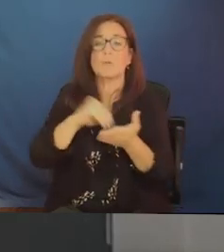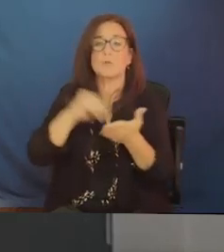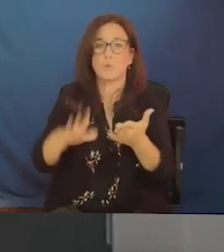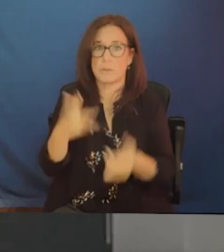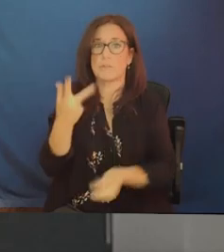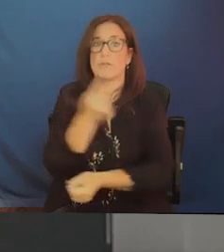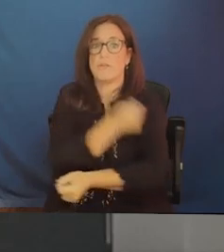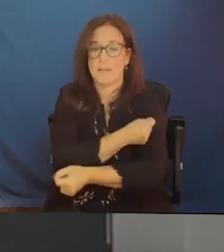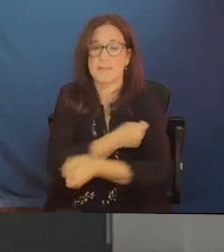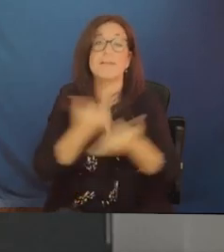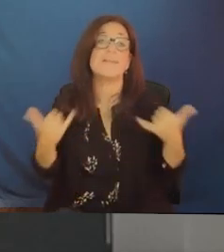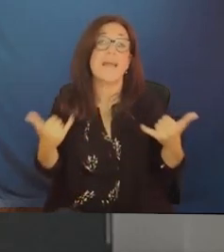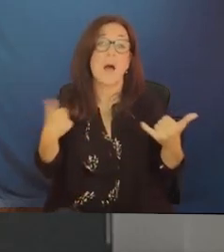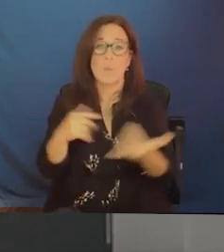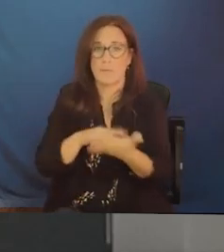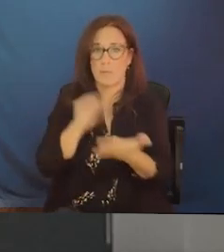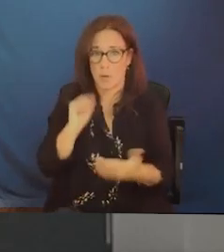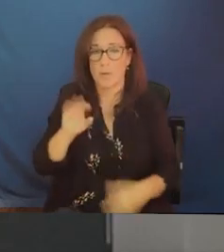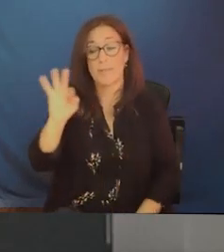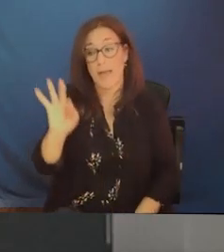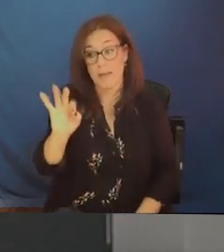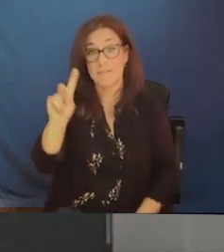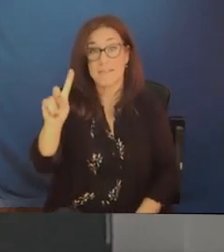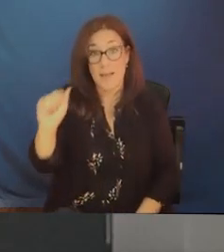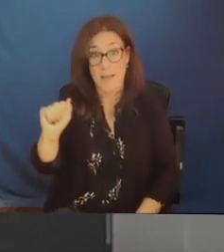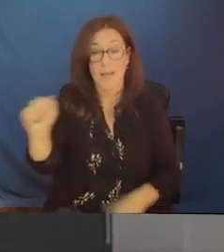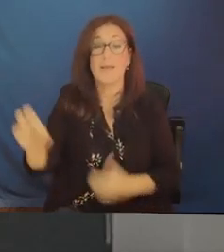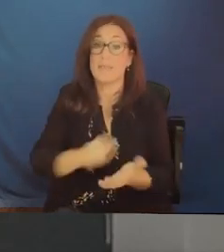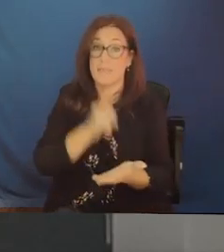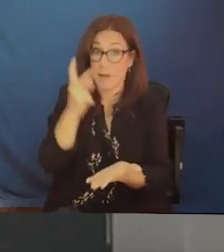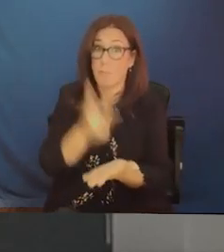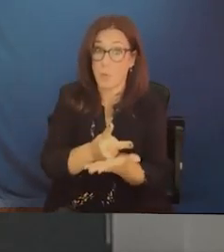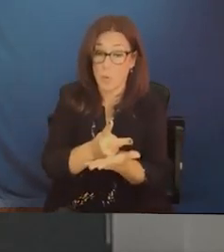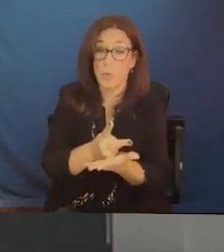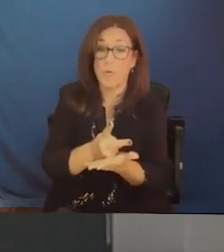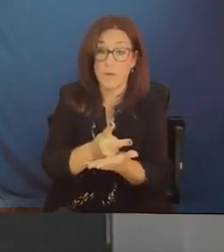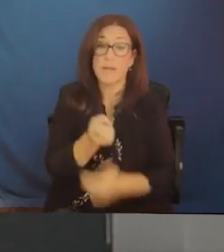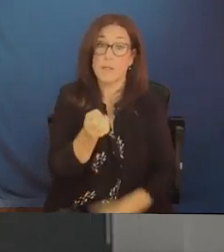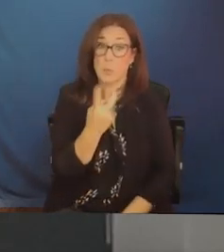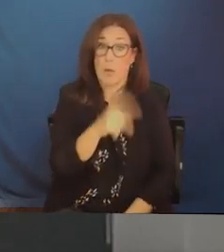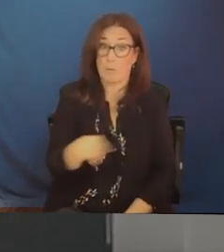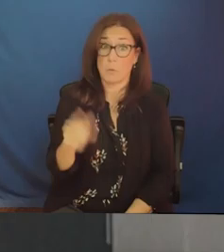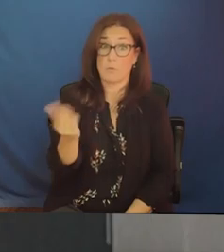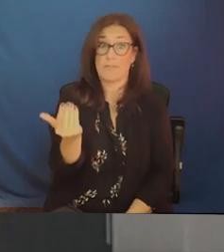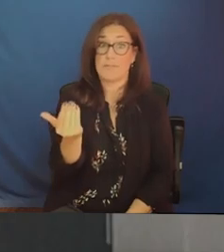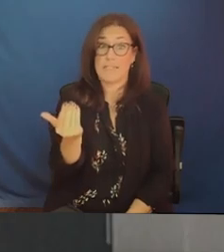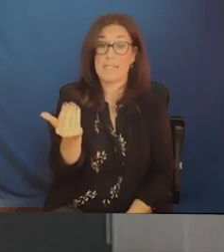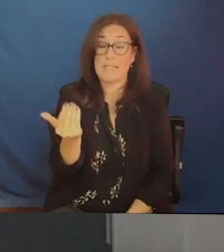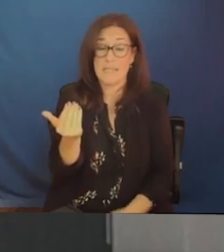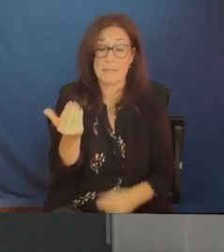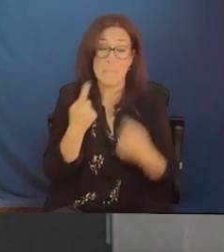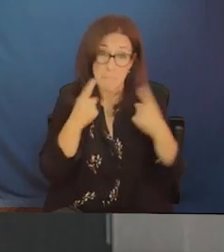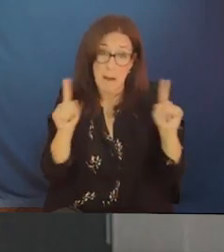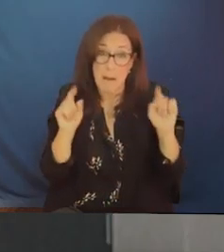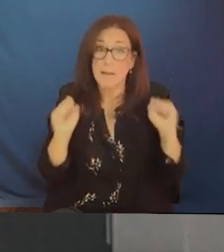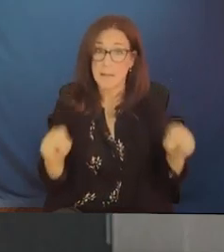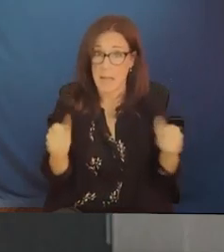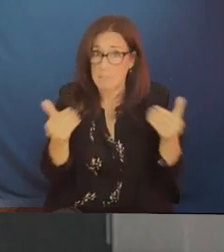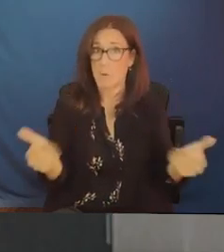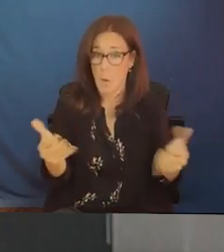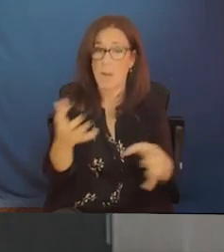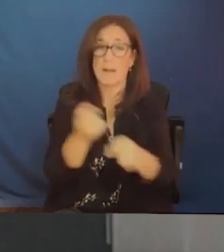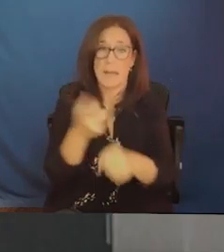entonces hemos seguros que la ley ha aprobado las vacunas pero de niños de 12 15 años lo